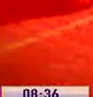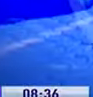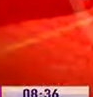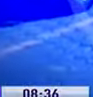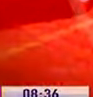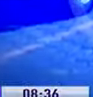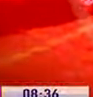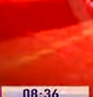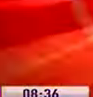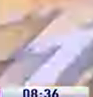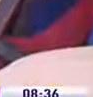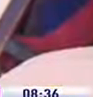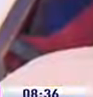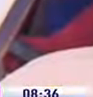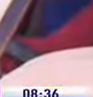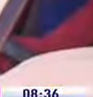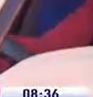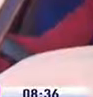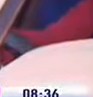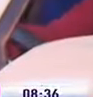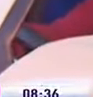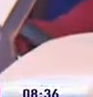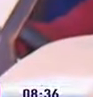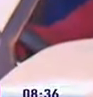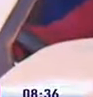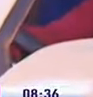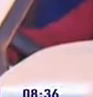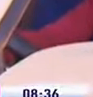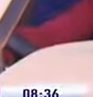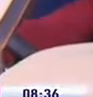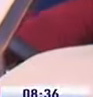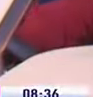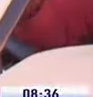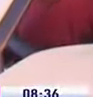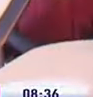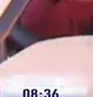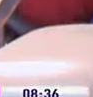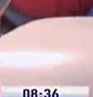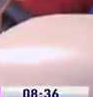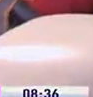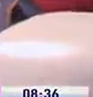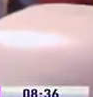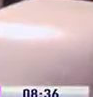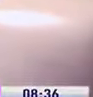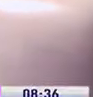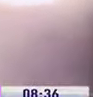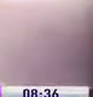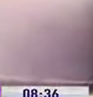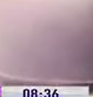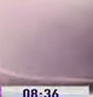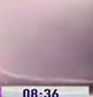¡firmes! Sobresale un tubo por fuera de su carrocería, ¿qué debe poner? Poner la bandera o el...